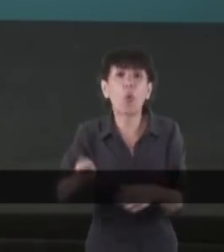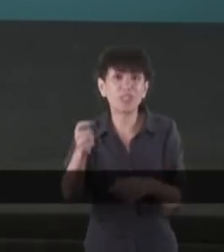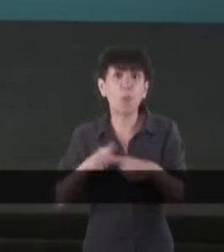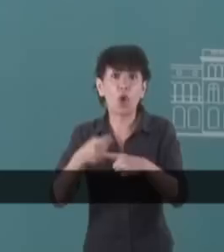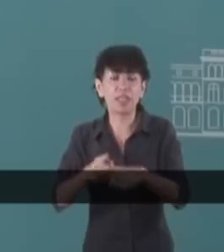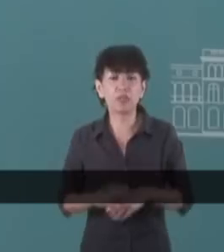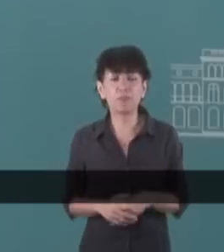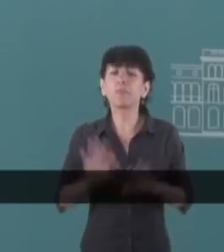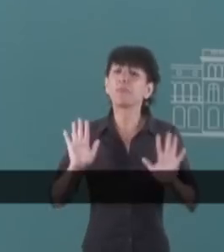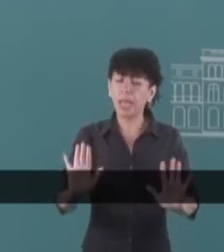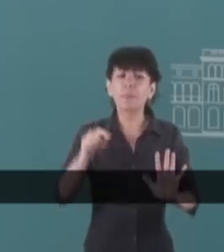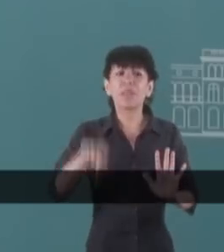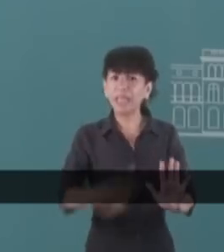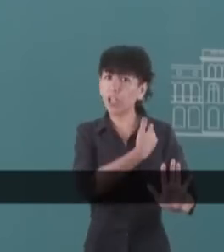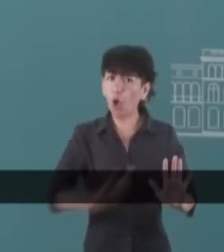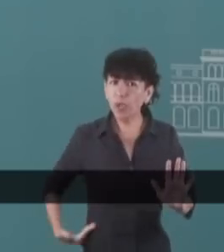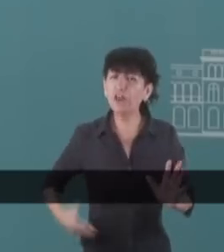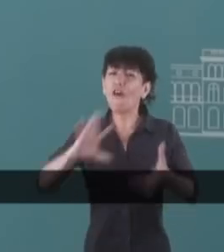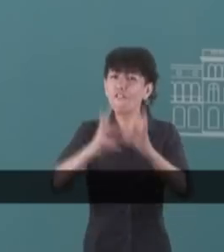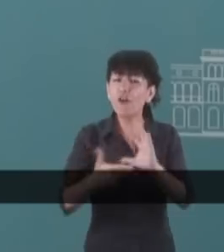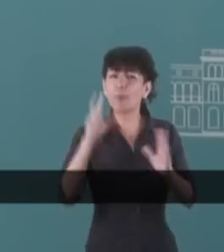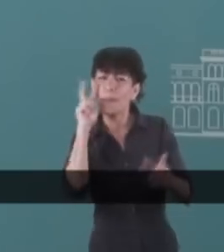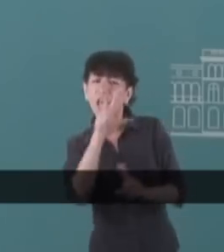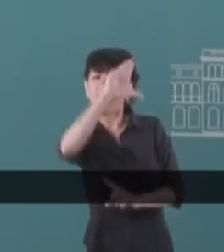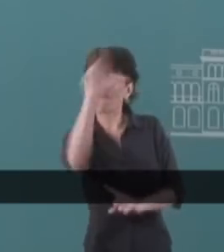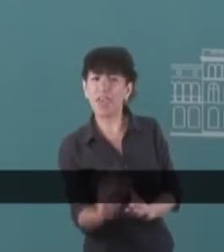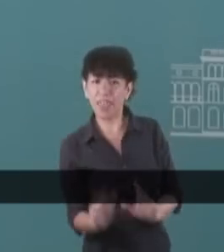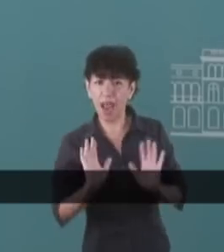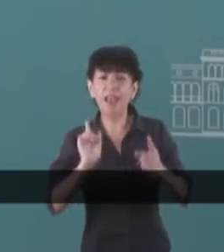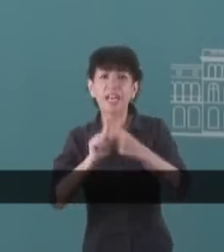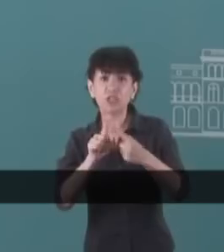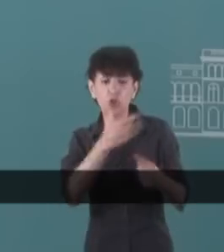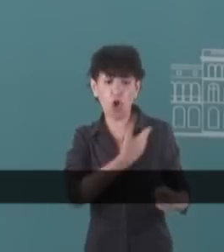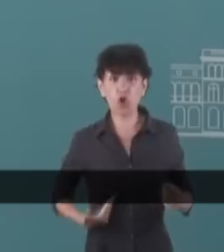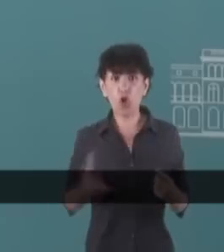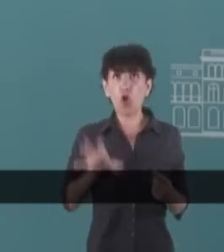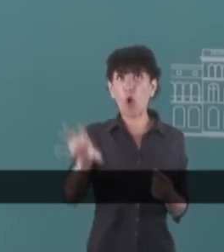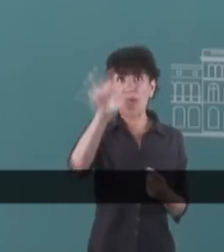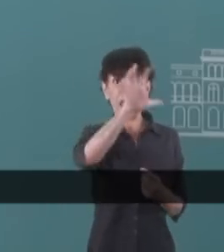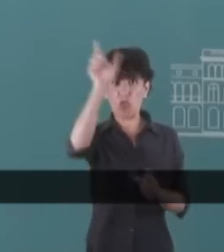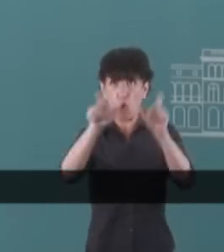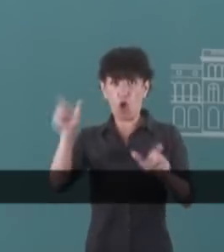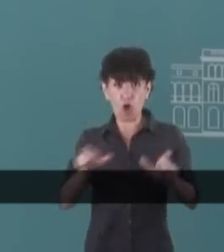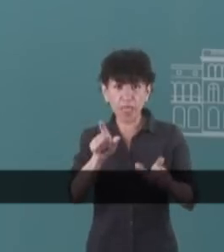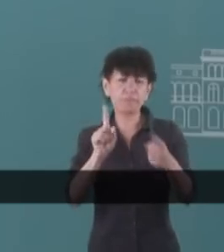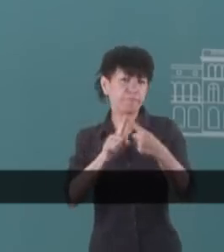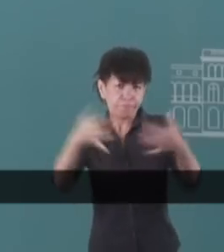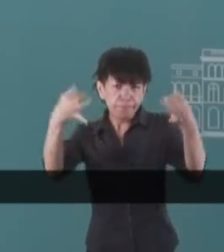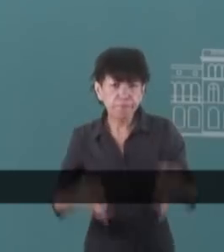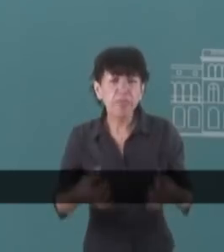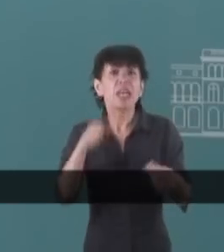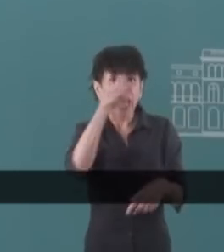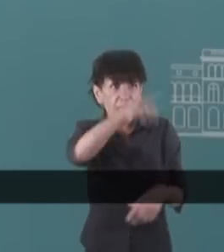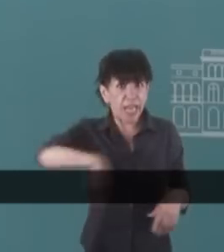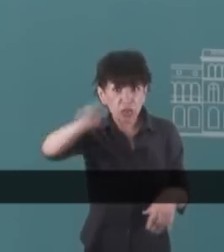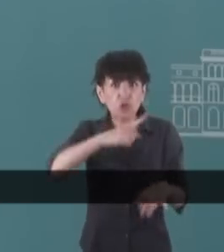el gobierno más federal de la historia argentina, con lo cual la relación con todos los gobernadores es excelente porque todos ellos admiten que las obras públicas,